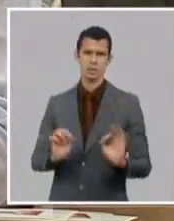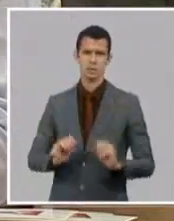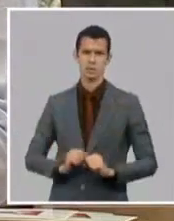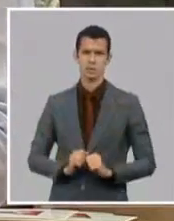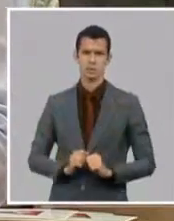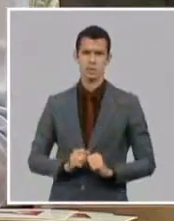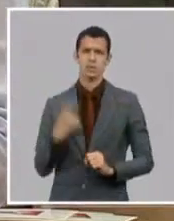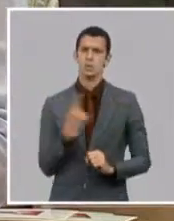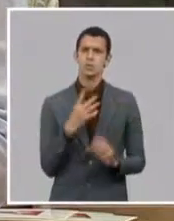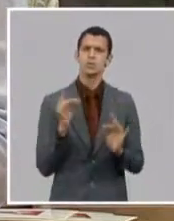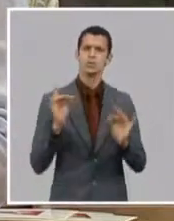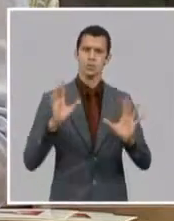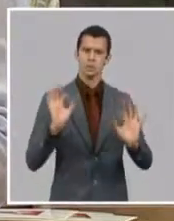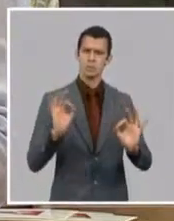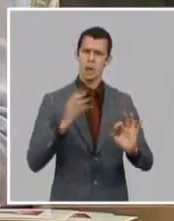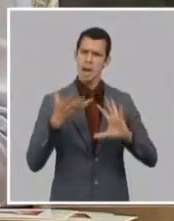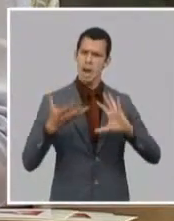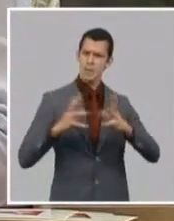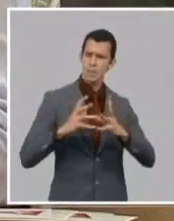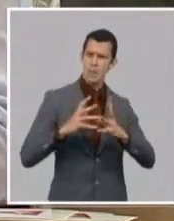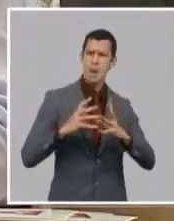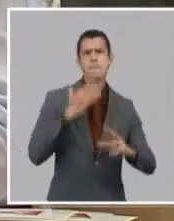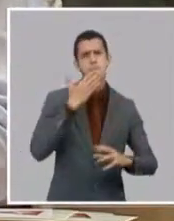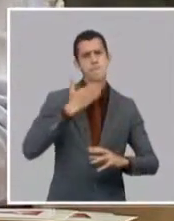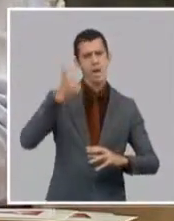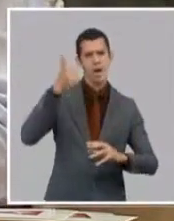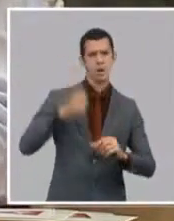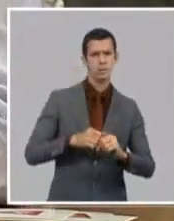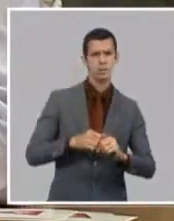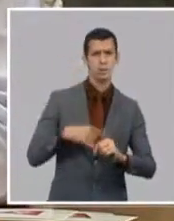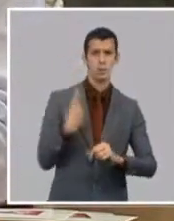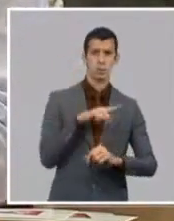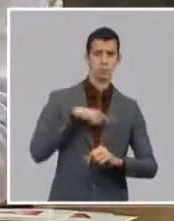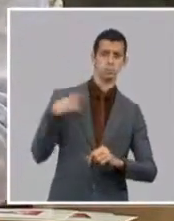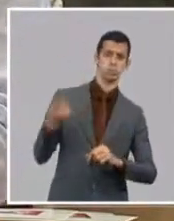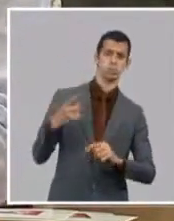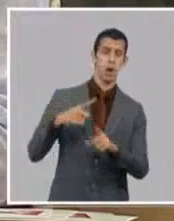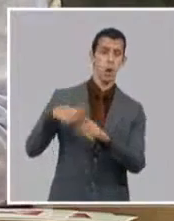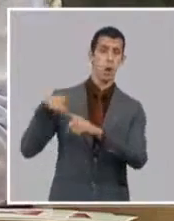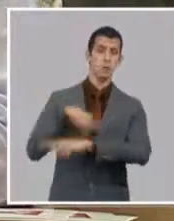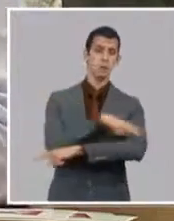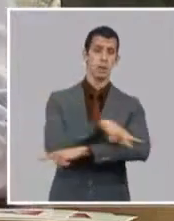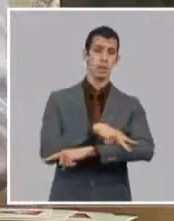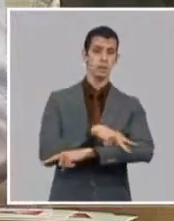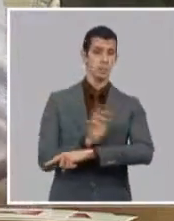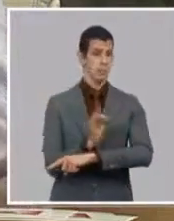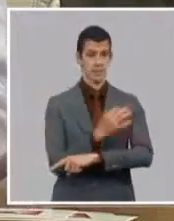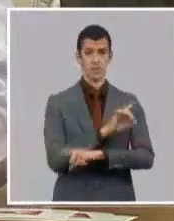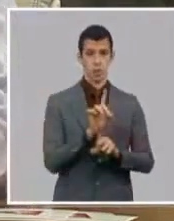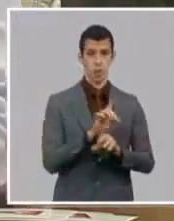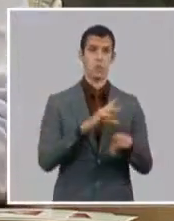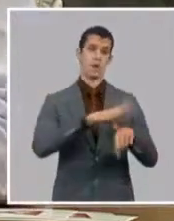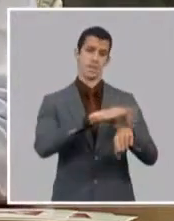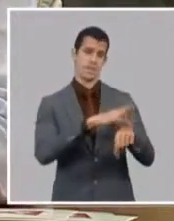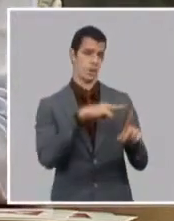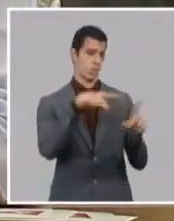Nosotros tenemos mejores indicadores en el enfrentamiento a la COVID, como lo presenté el otro día en tablas con datos internacionales, que